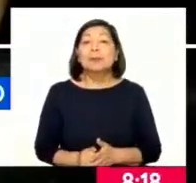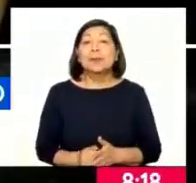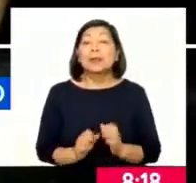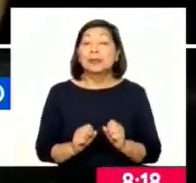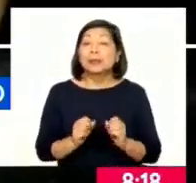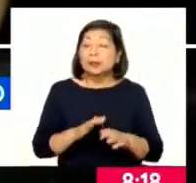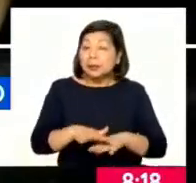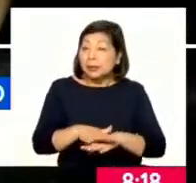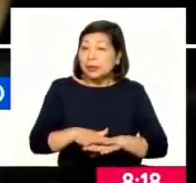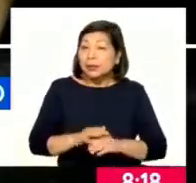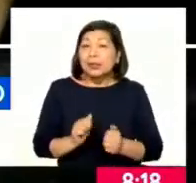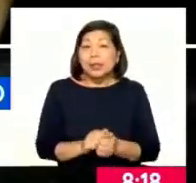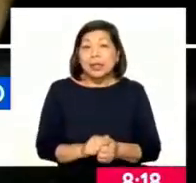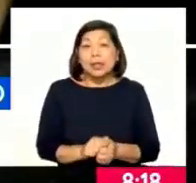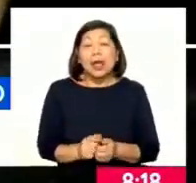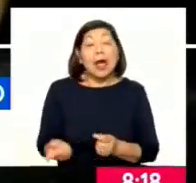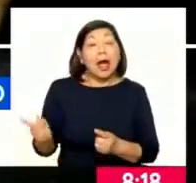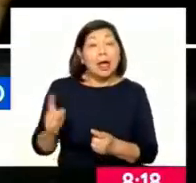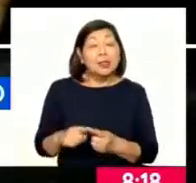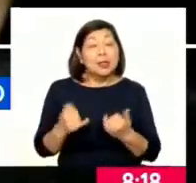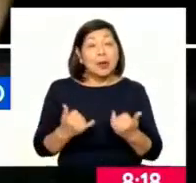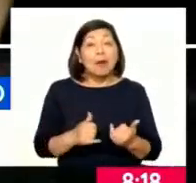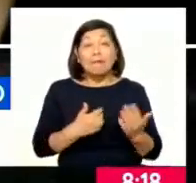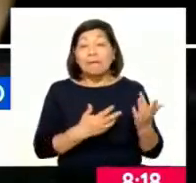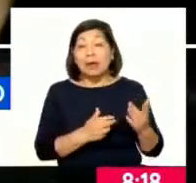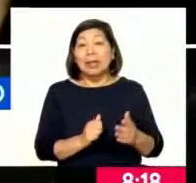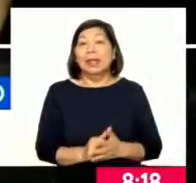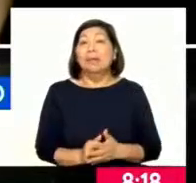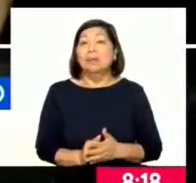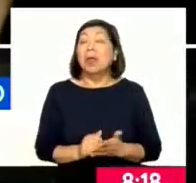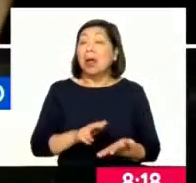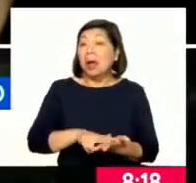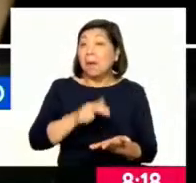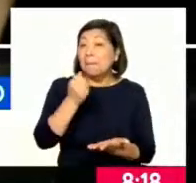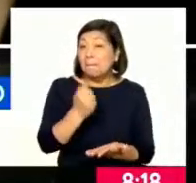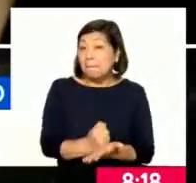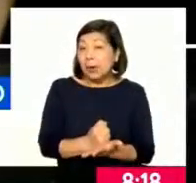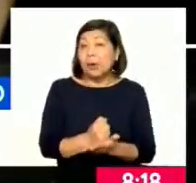de planificación es lo que a la fecha se encuentra pendiente de aprobación